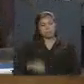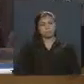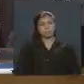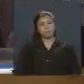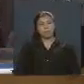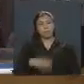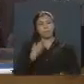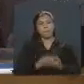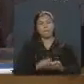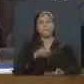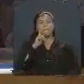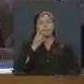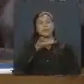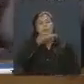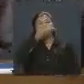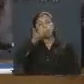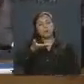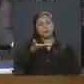A continuación tiene la palabra el diputado...